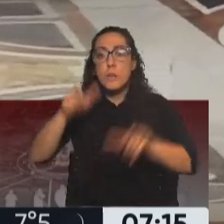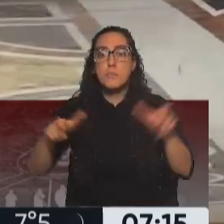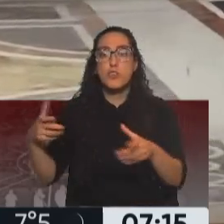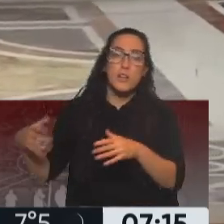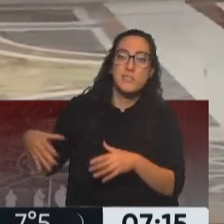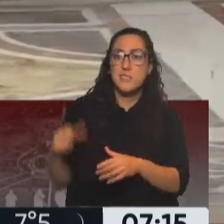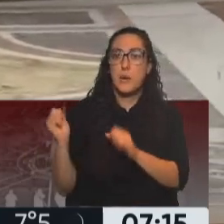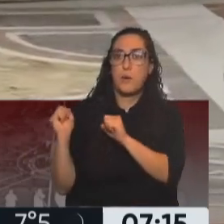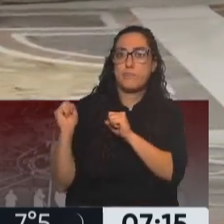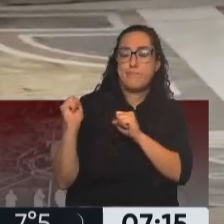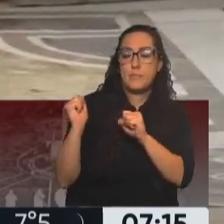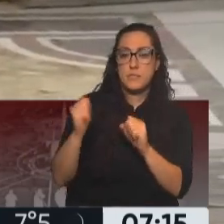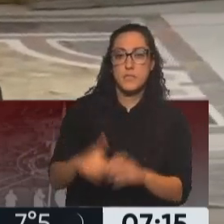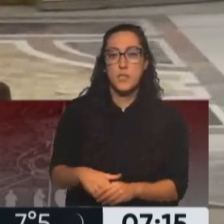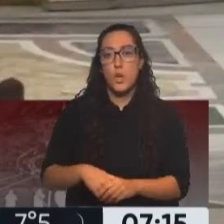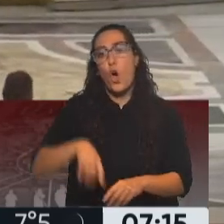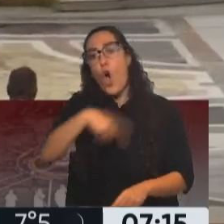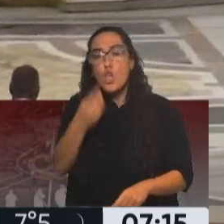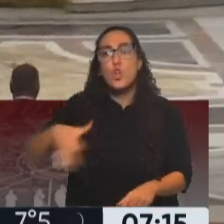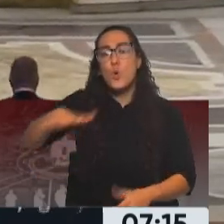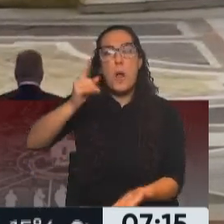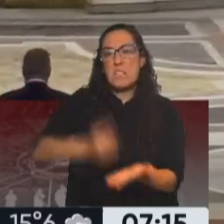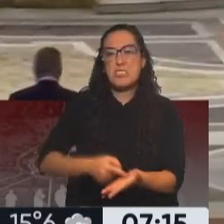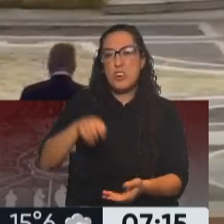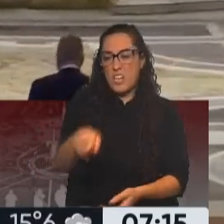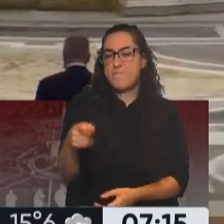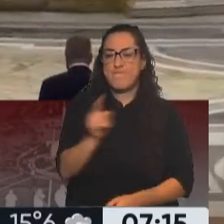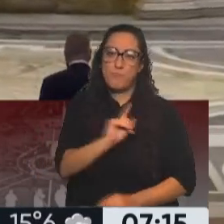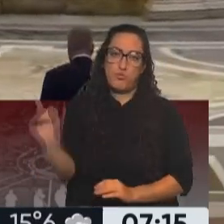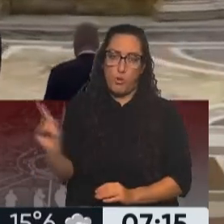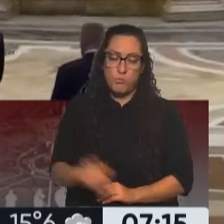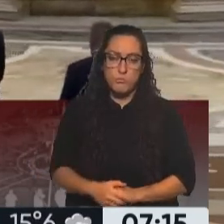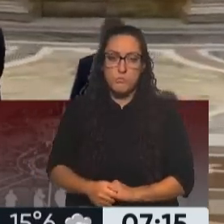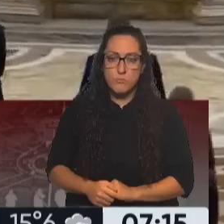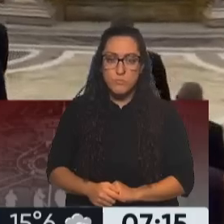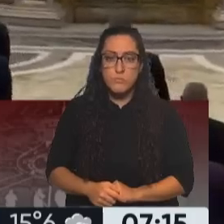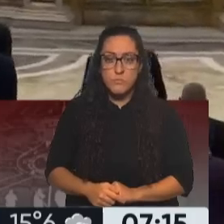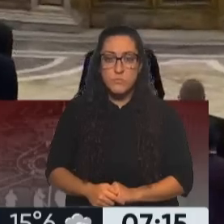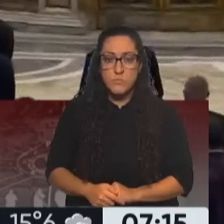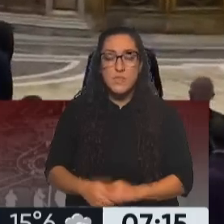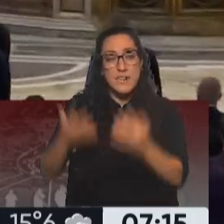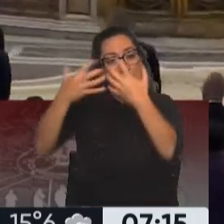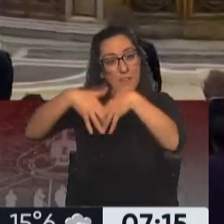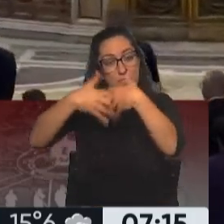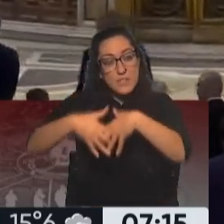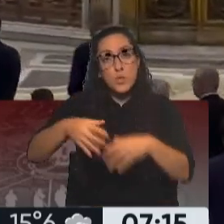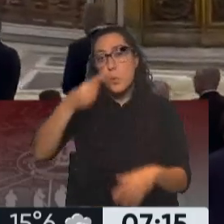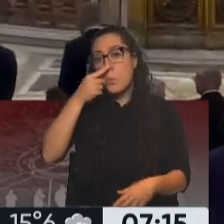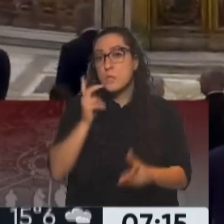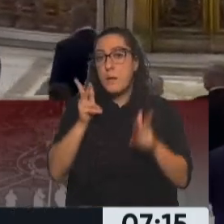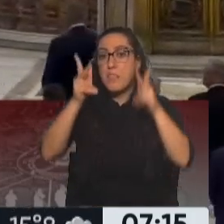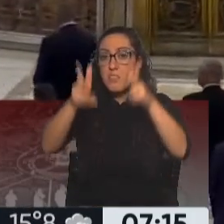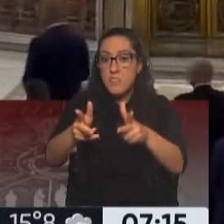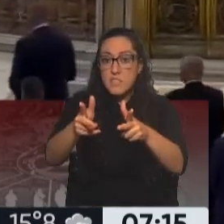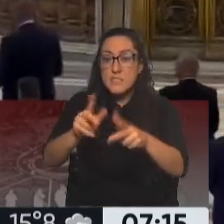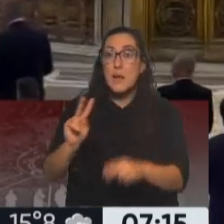Claro. Y eligió otro lugar también para descansar, que podría llegar a ser el Vaticano. Y como decía en la última reflexión, la muerte